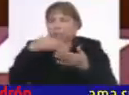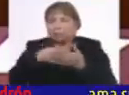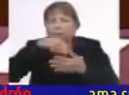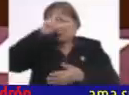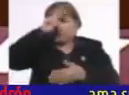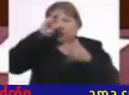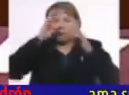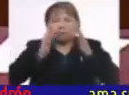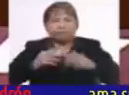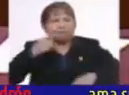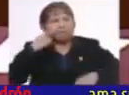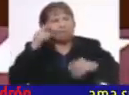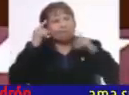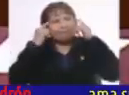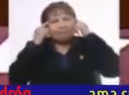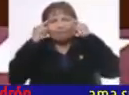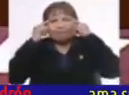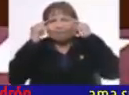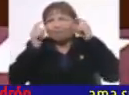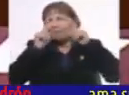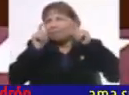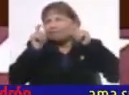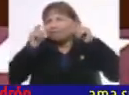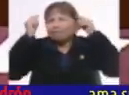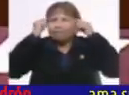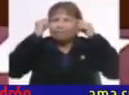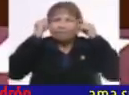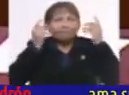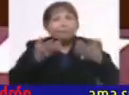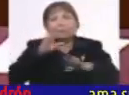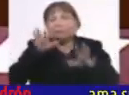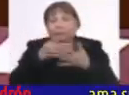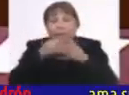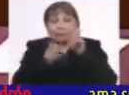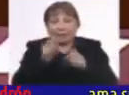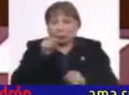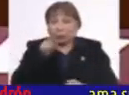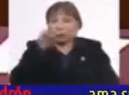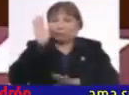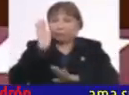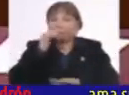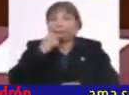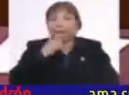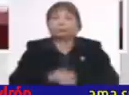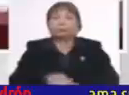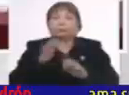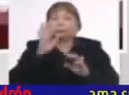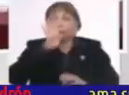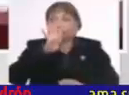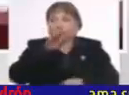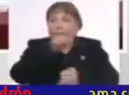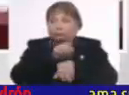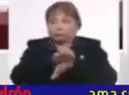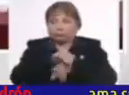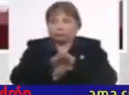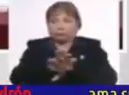que nos hacemos la misma interrogante usted juramenta el 4 de julio